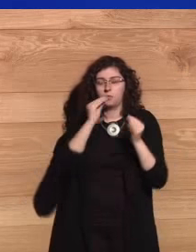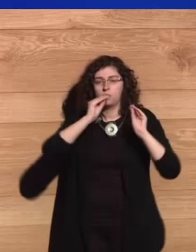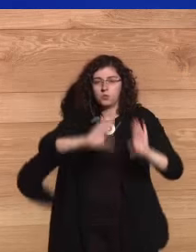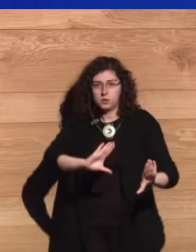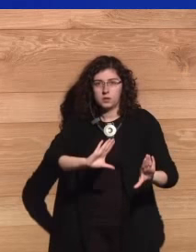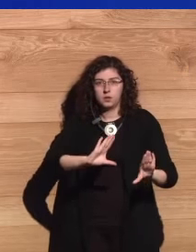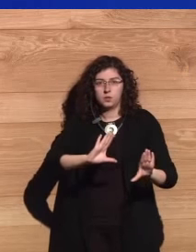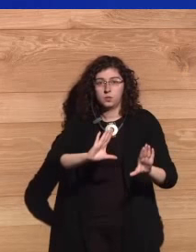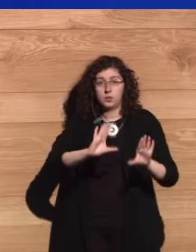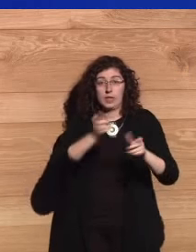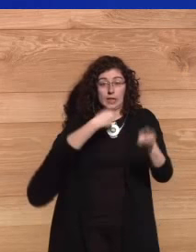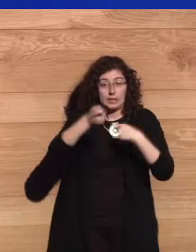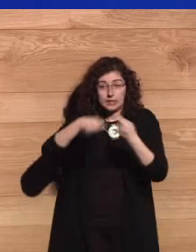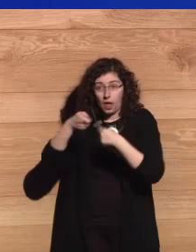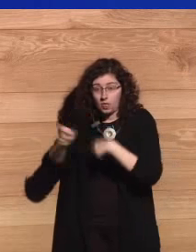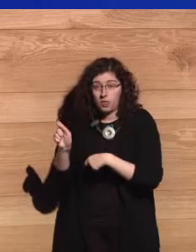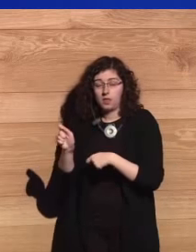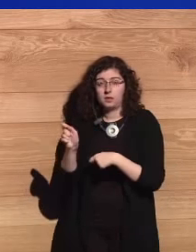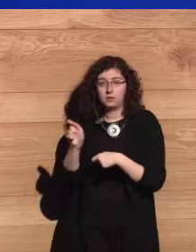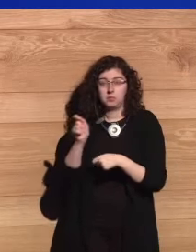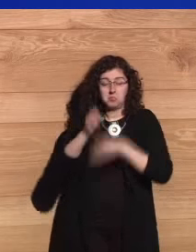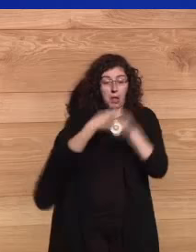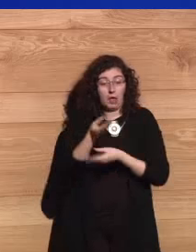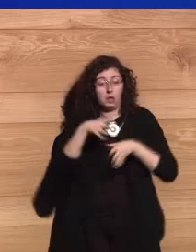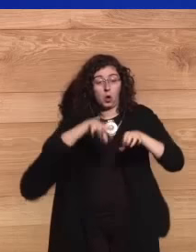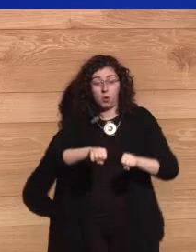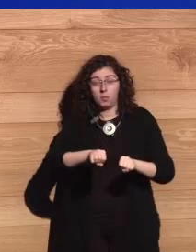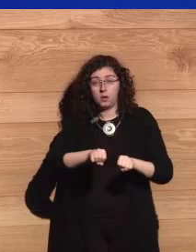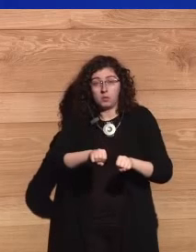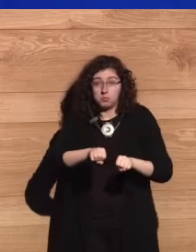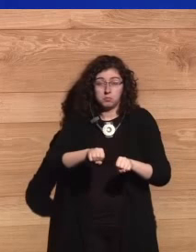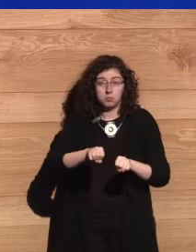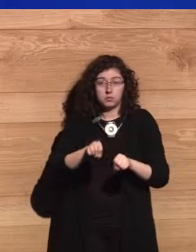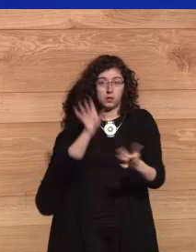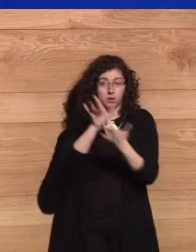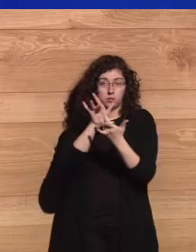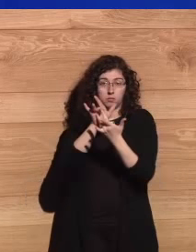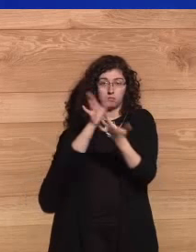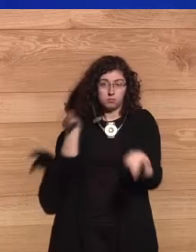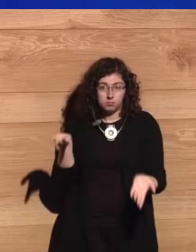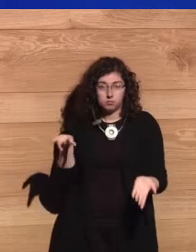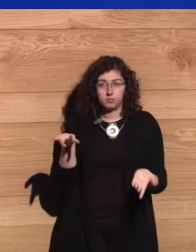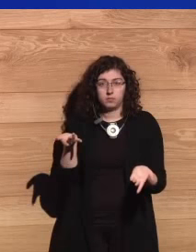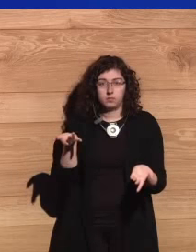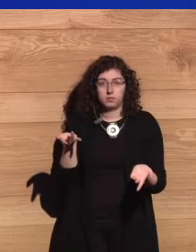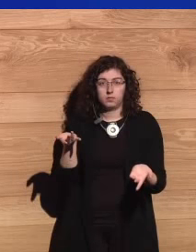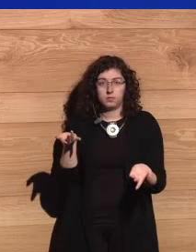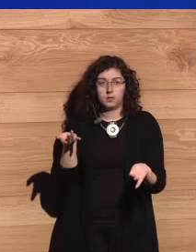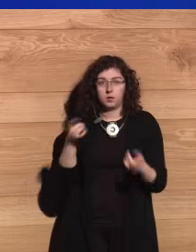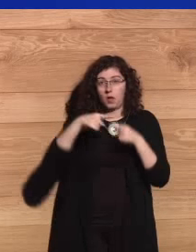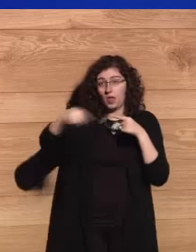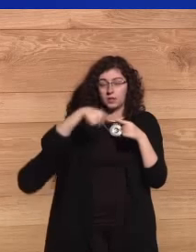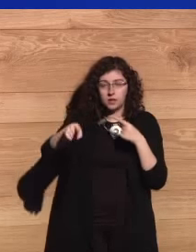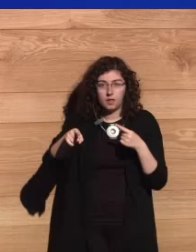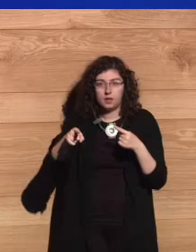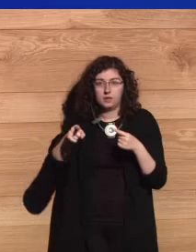reemplazar los comercios, las tiendas. Haces tu compra por vía digital. Ya no hay nada